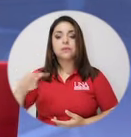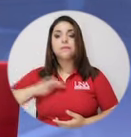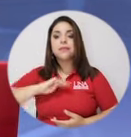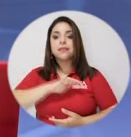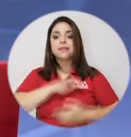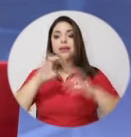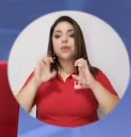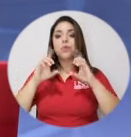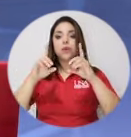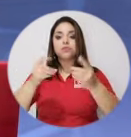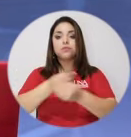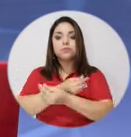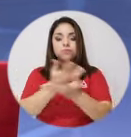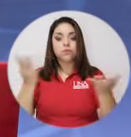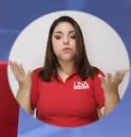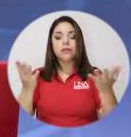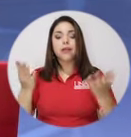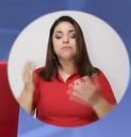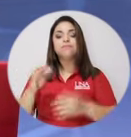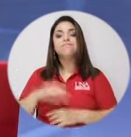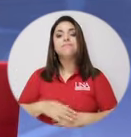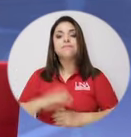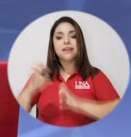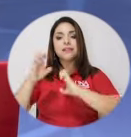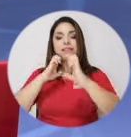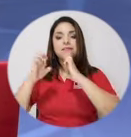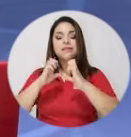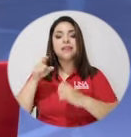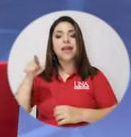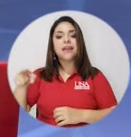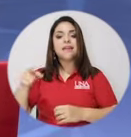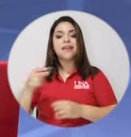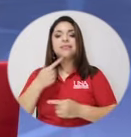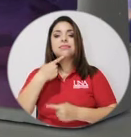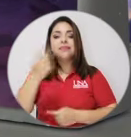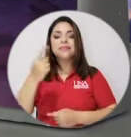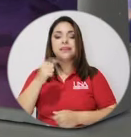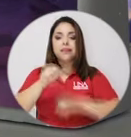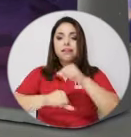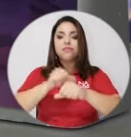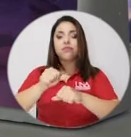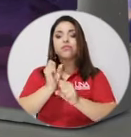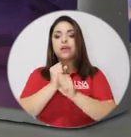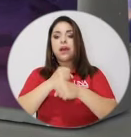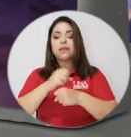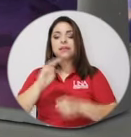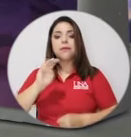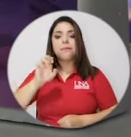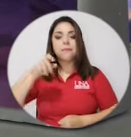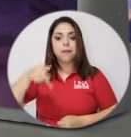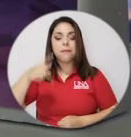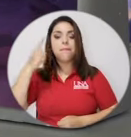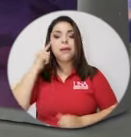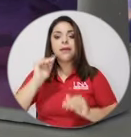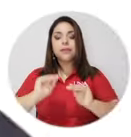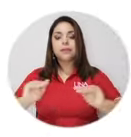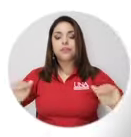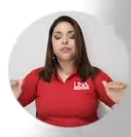sobre los esfuerzos que ha hecho el MEP para asegurar que se mantenga el proceso educativo de niños, niñas y adolescentes en Costa Rica.